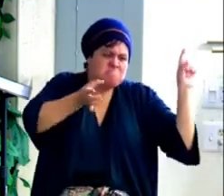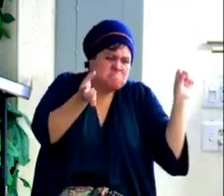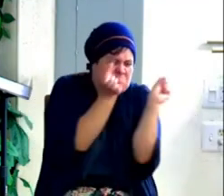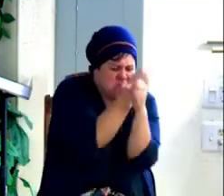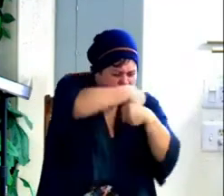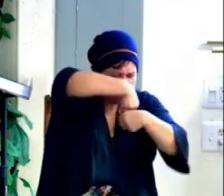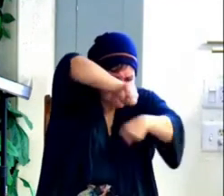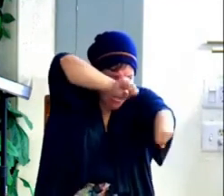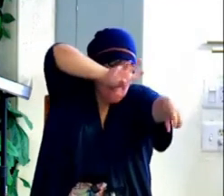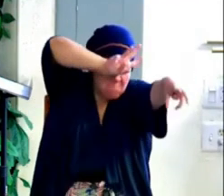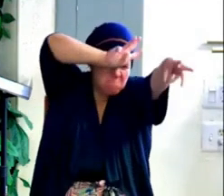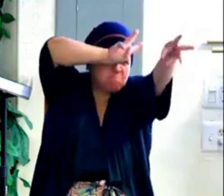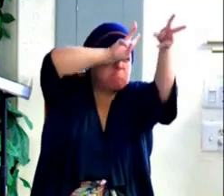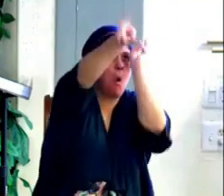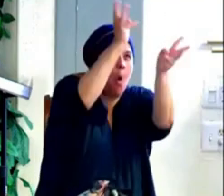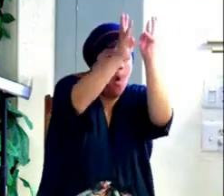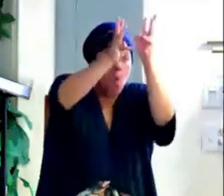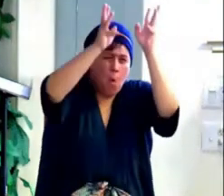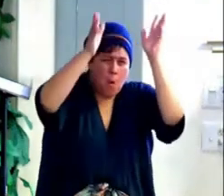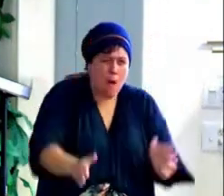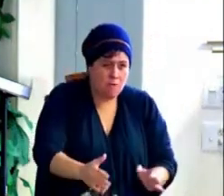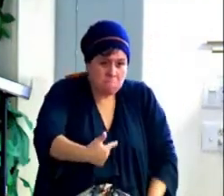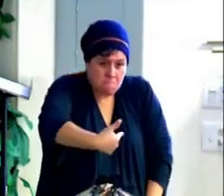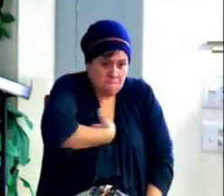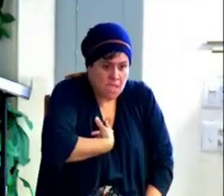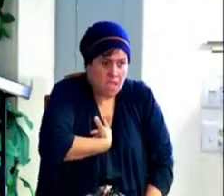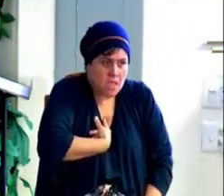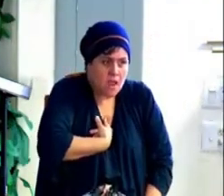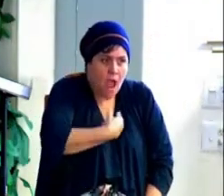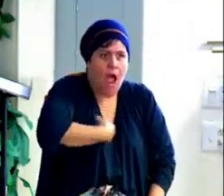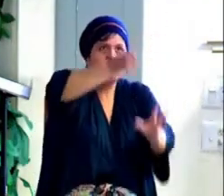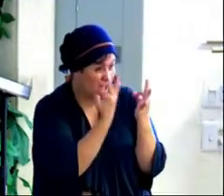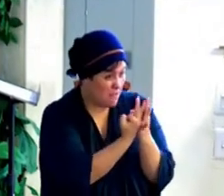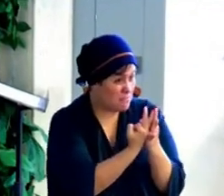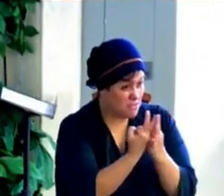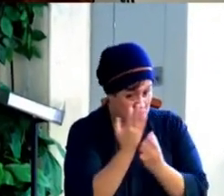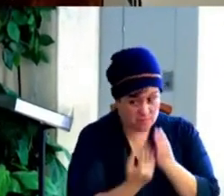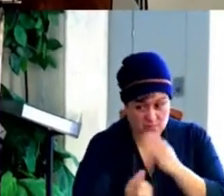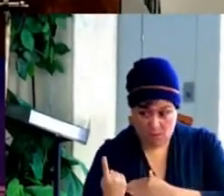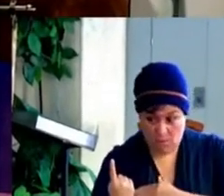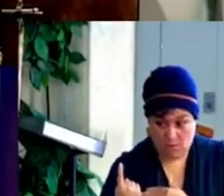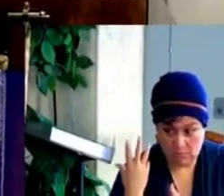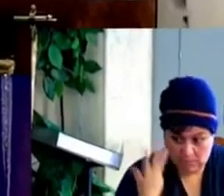yo soy el creador de lo bueno y de lo malo real